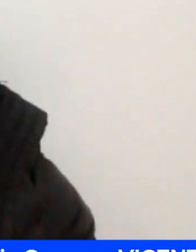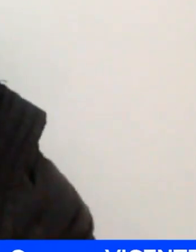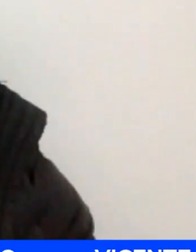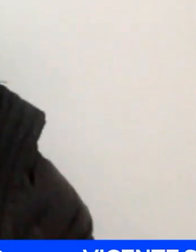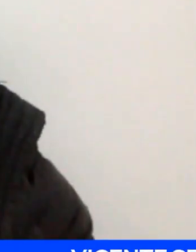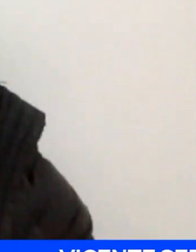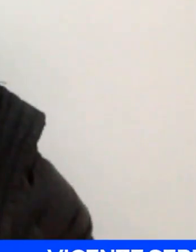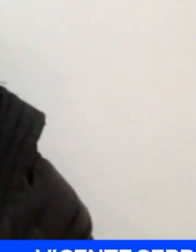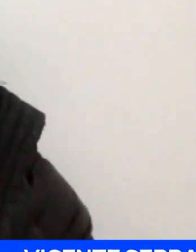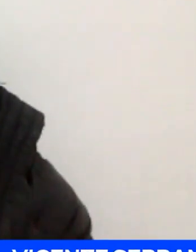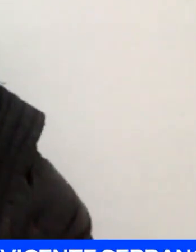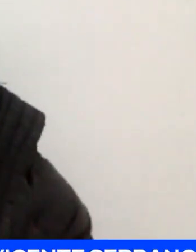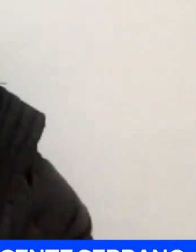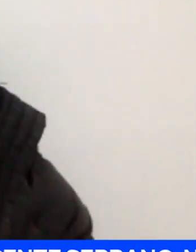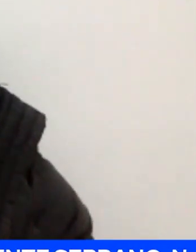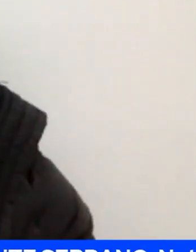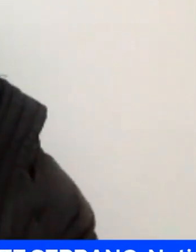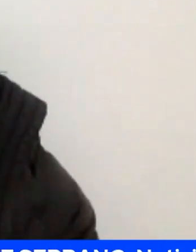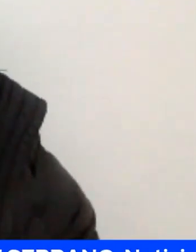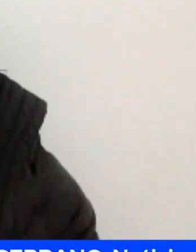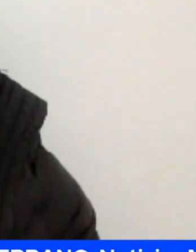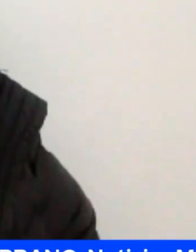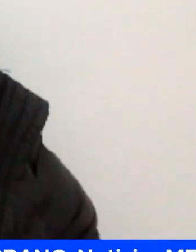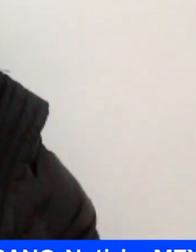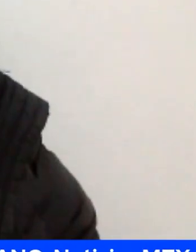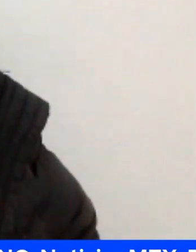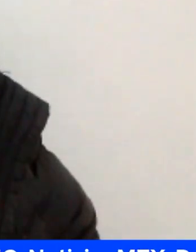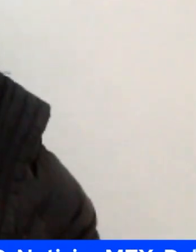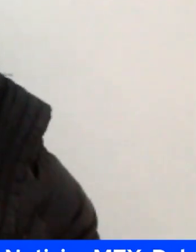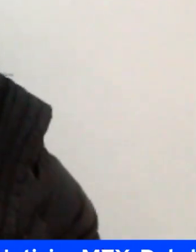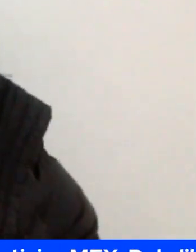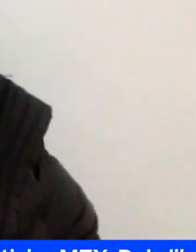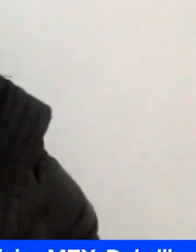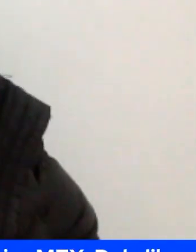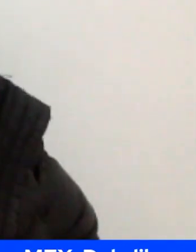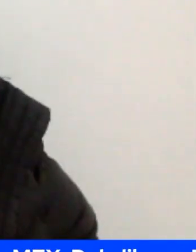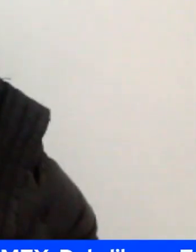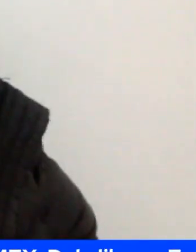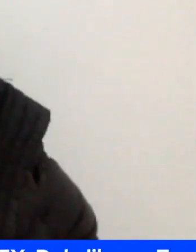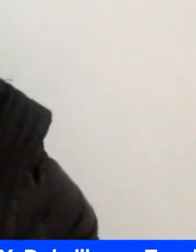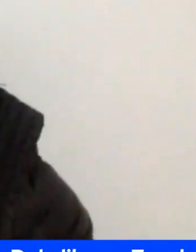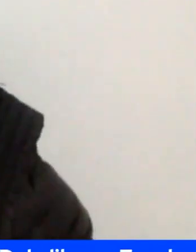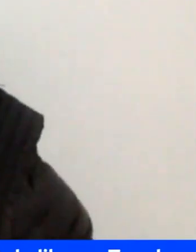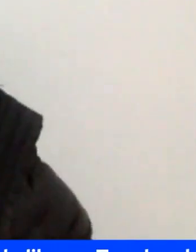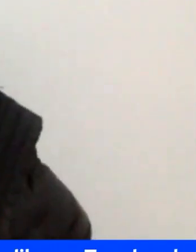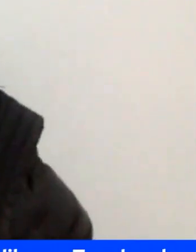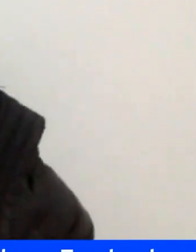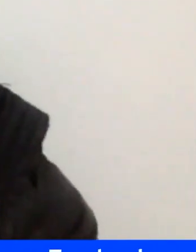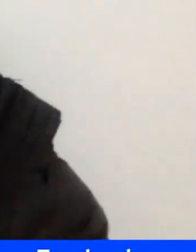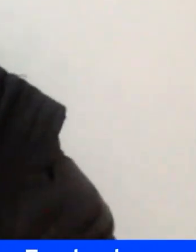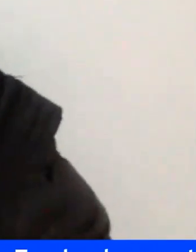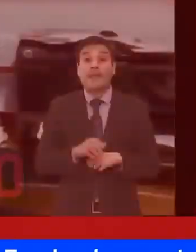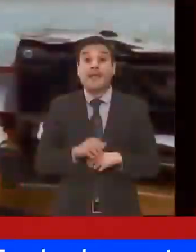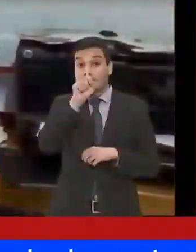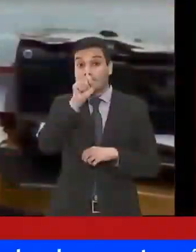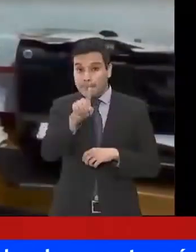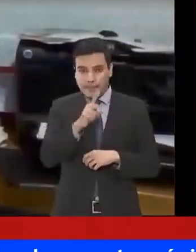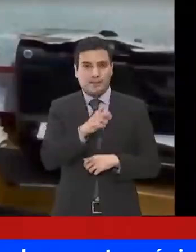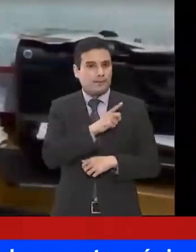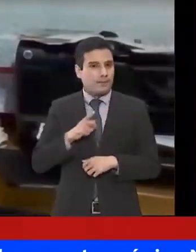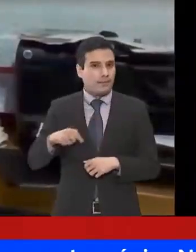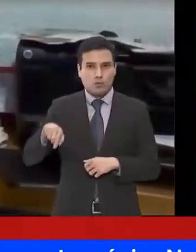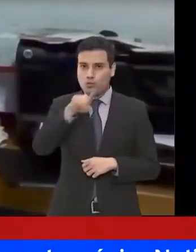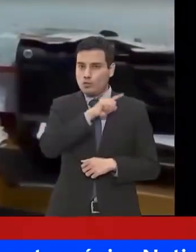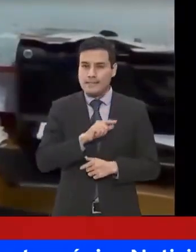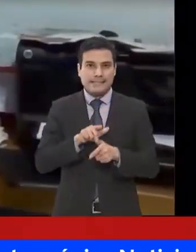llevaría todo el programa a enumerar todos estos gastos de un aparato que si no es si bien es cierto que no es el más caro del mundo,